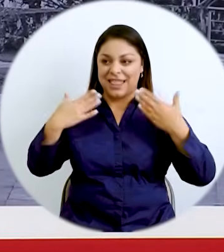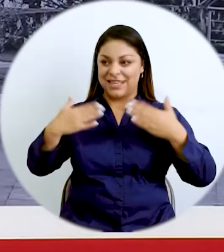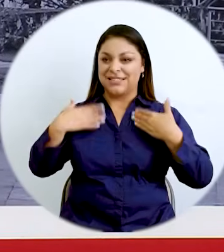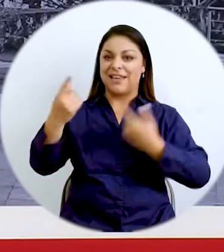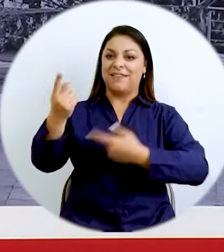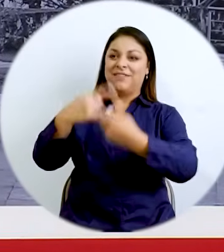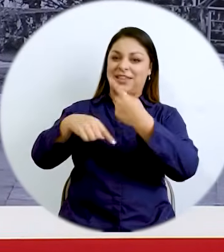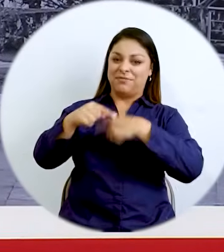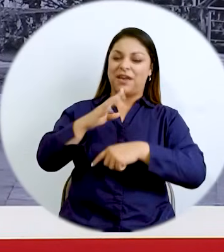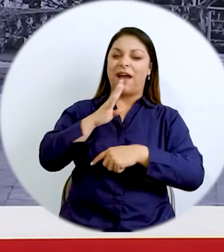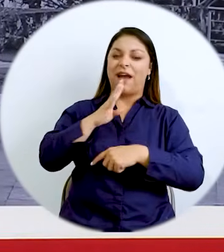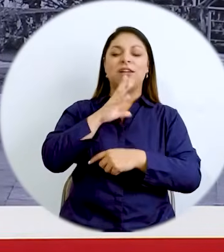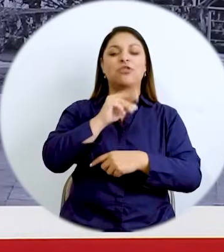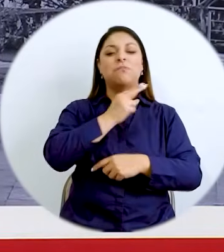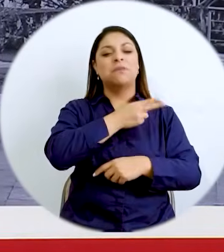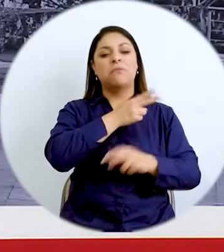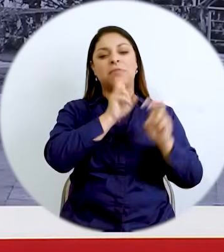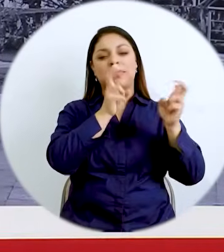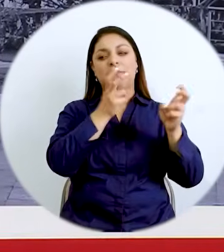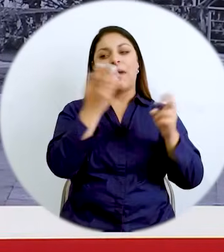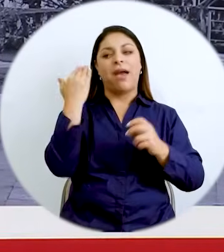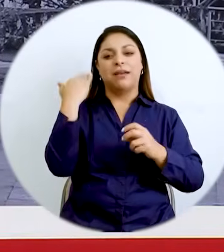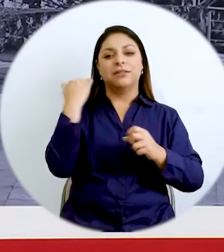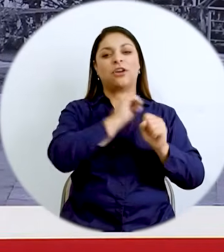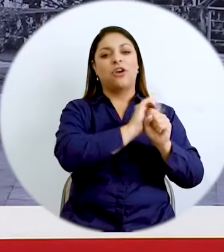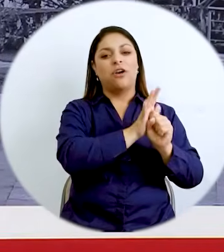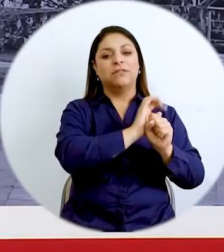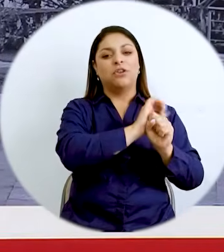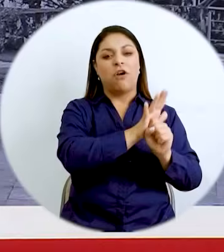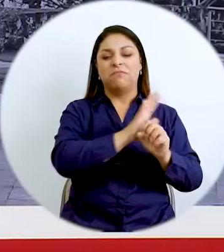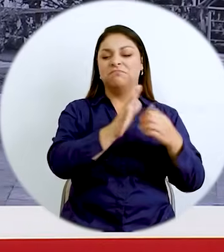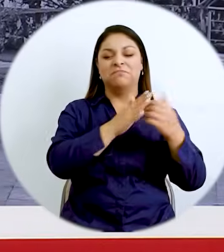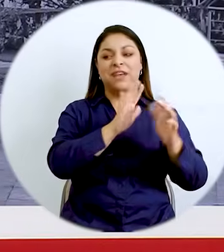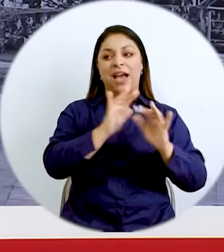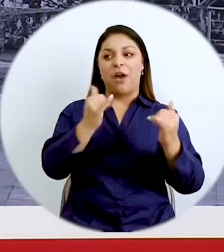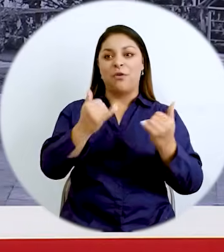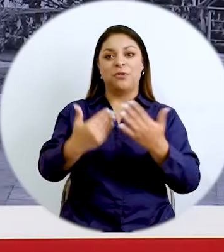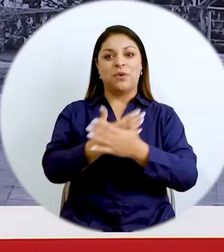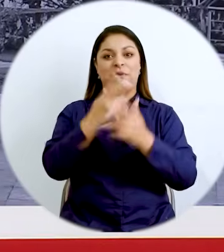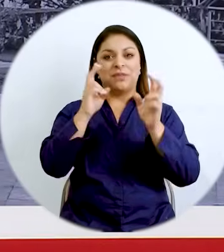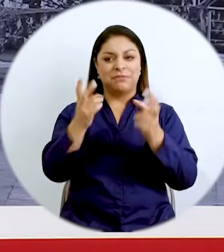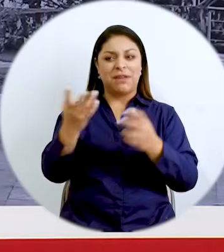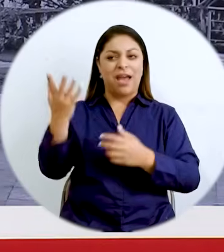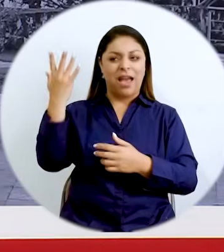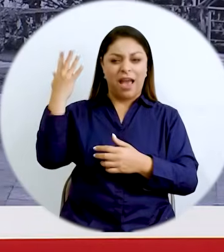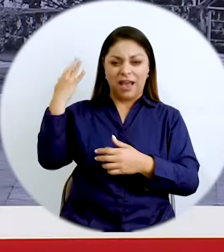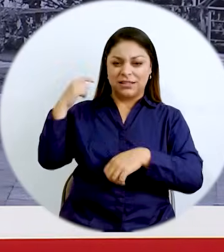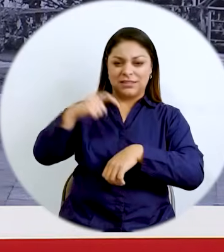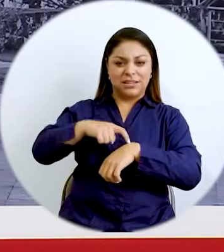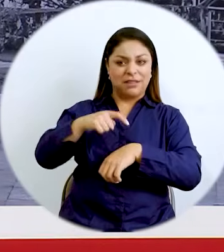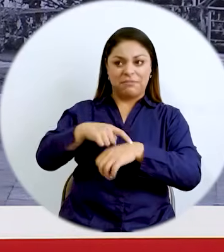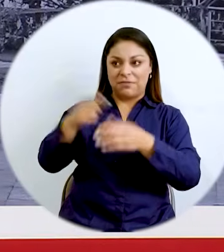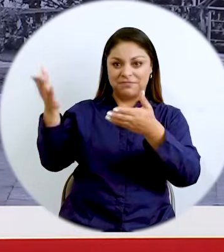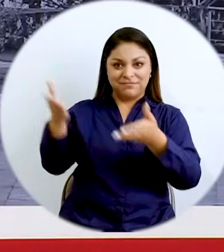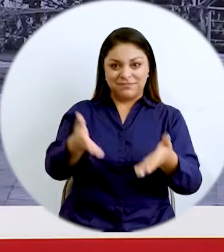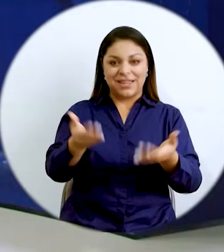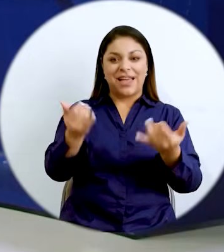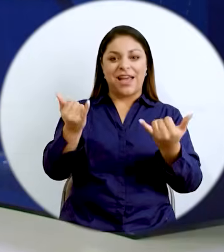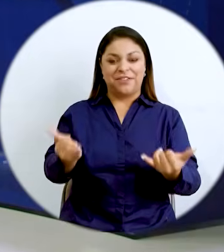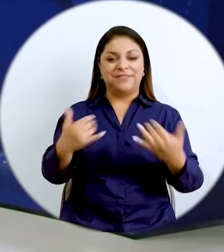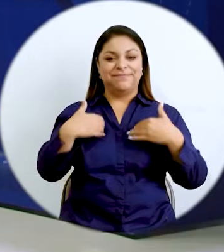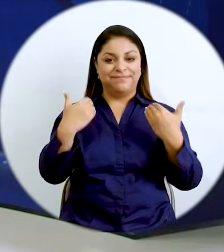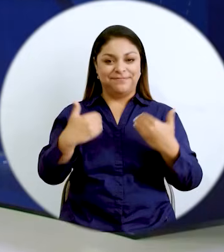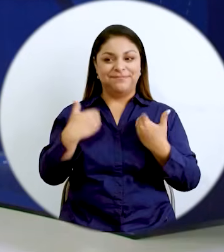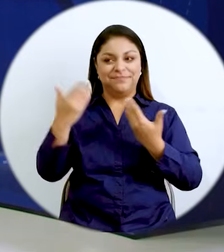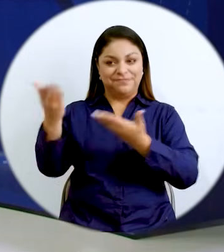no sea el COVID, pero bienvenido igual. Muchísimas gracias, Maribel. Hace mucho no te teníamos por aquí, que dicha que pues sí. Vamos a